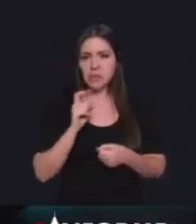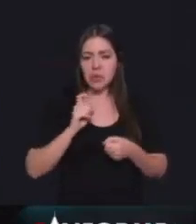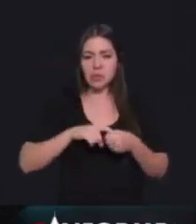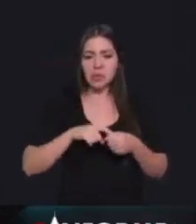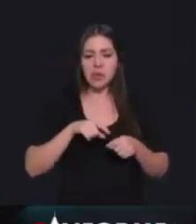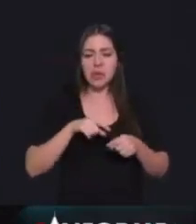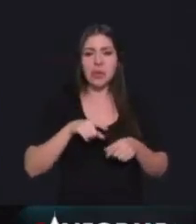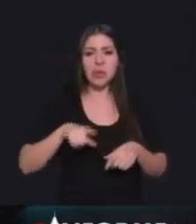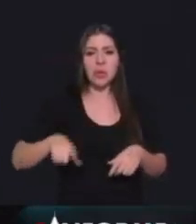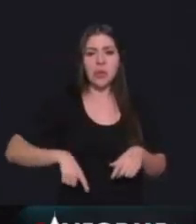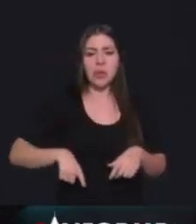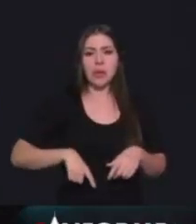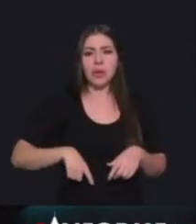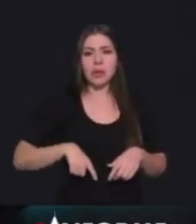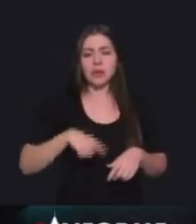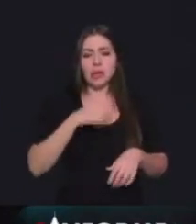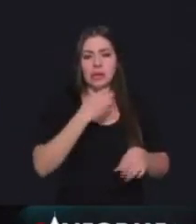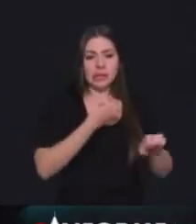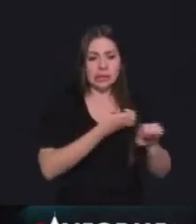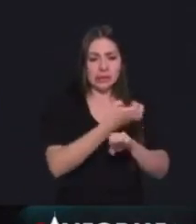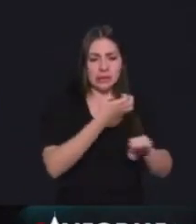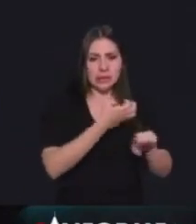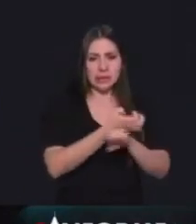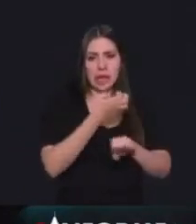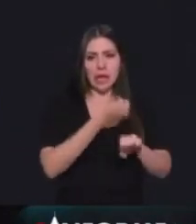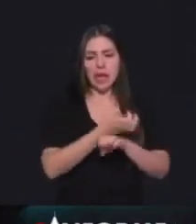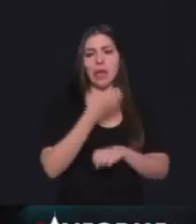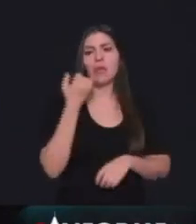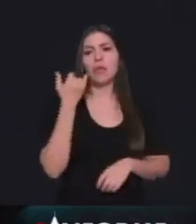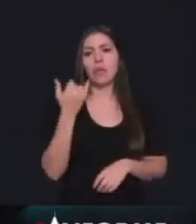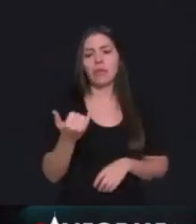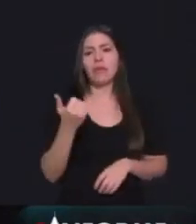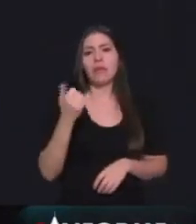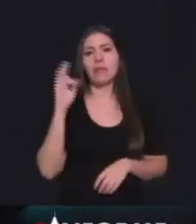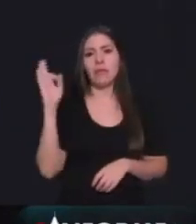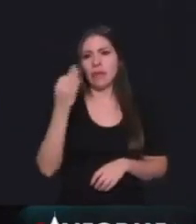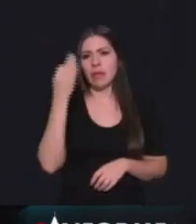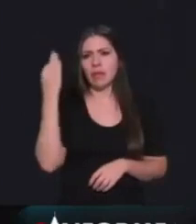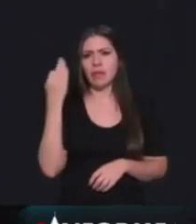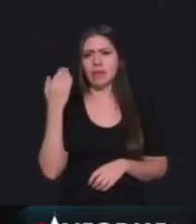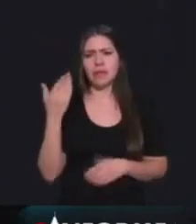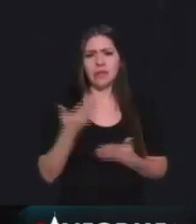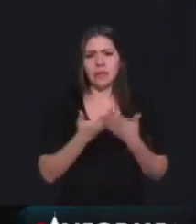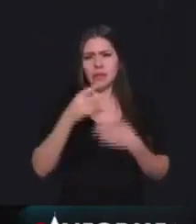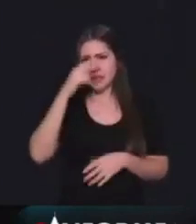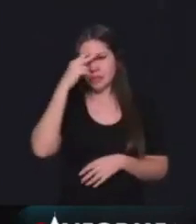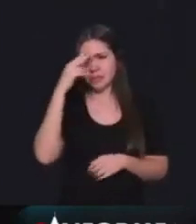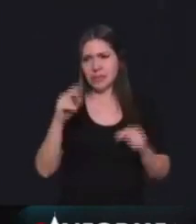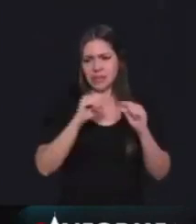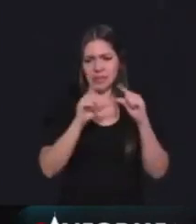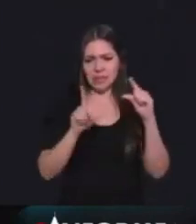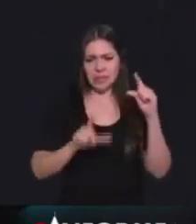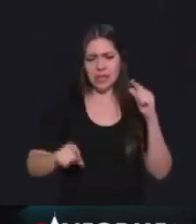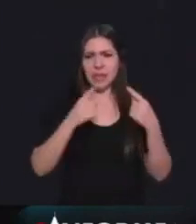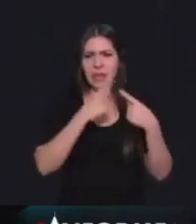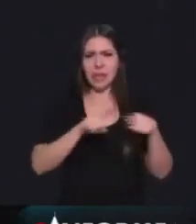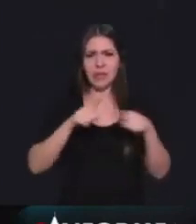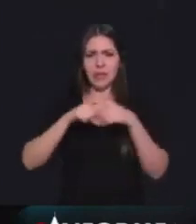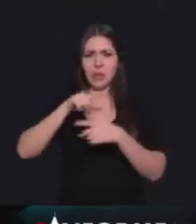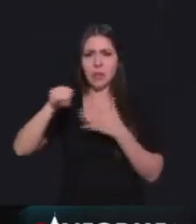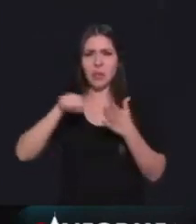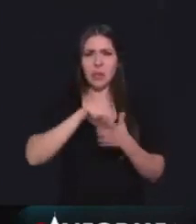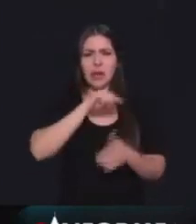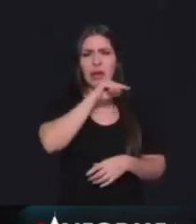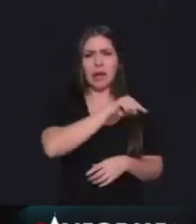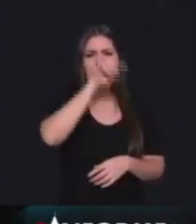Estamos encontrando estos llamados campos de exterminio en todo el país, en diferentes partes del país. El país se ha